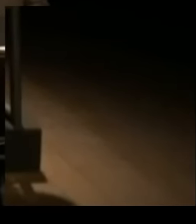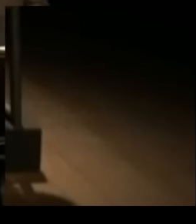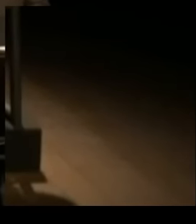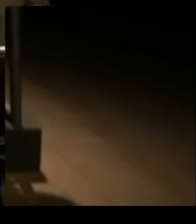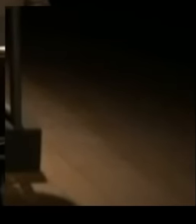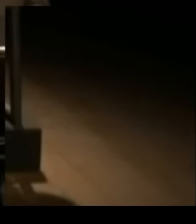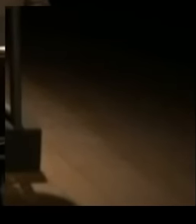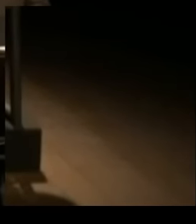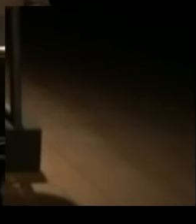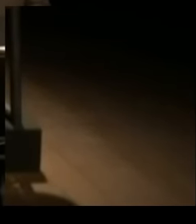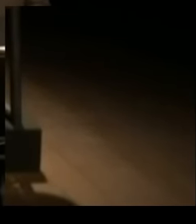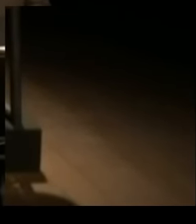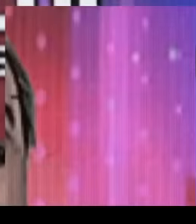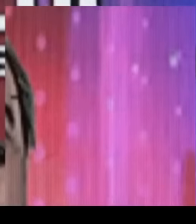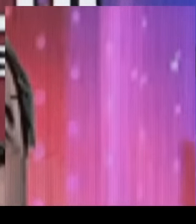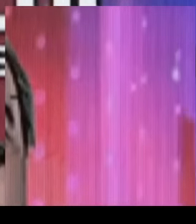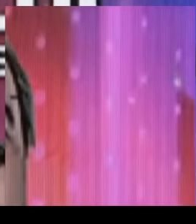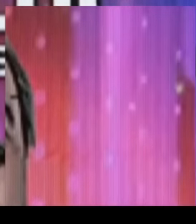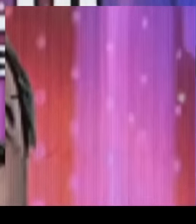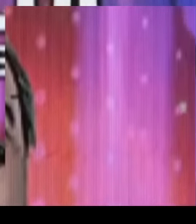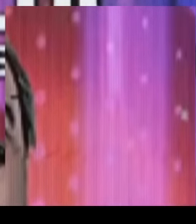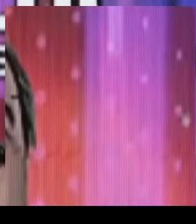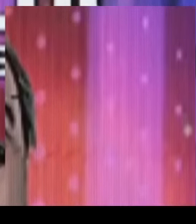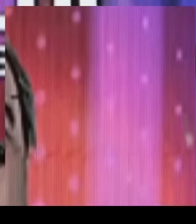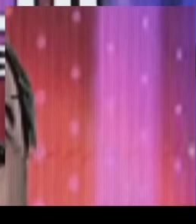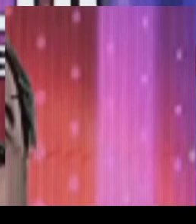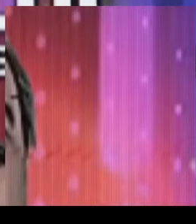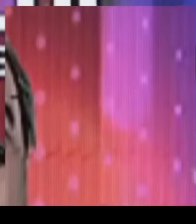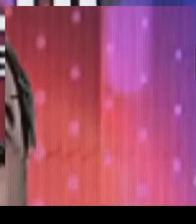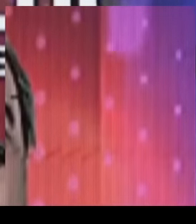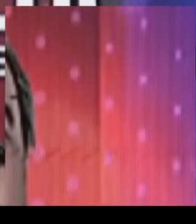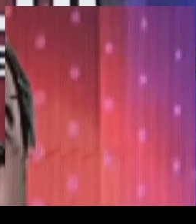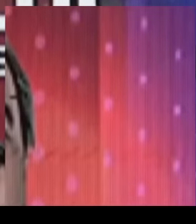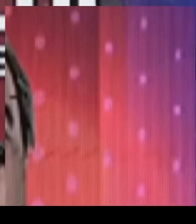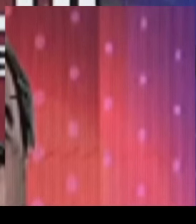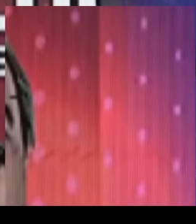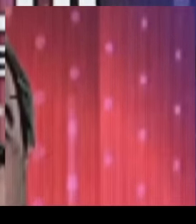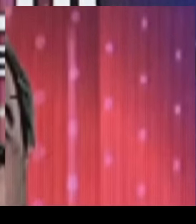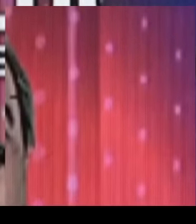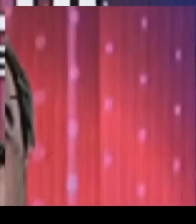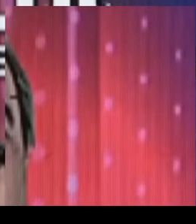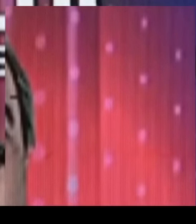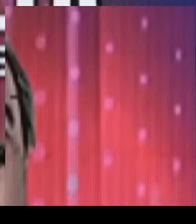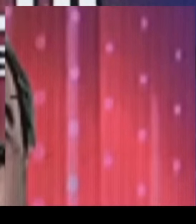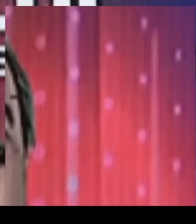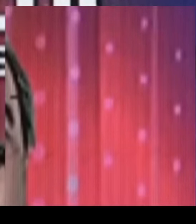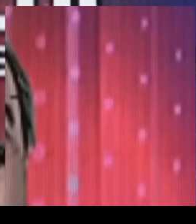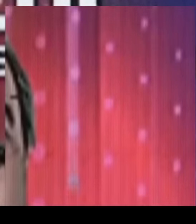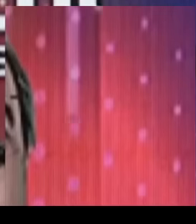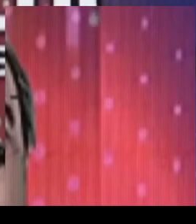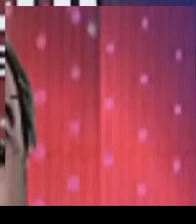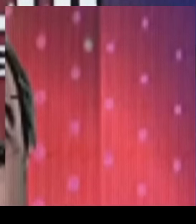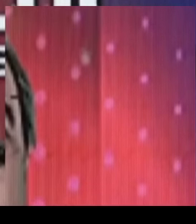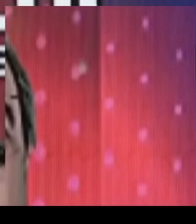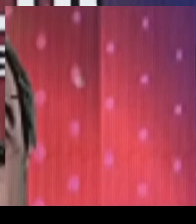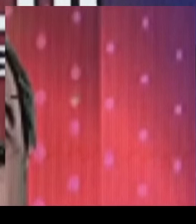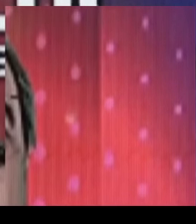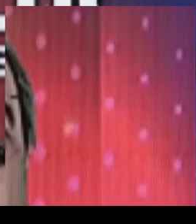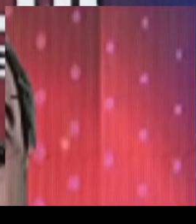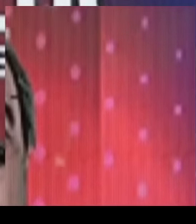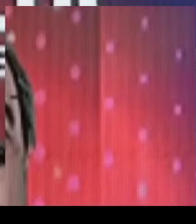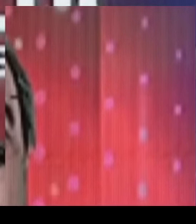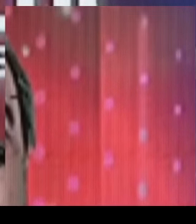llama libertad financiera, pero en nuestra perspectiva, si algo no promueve es la libertad financiera, por lo menos para la inmensa mayoría